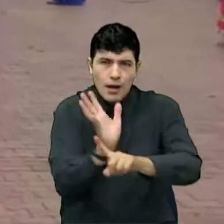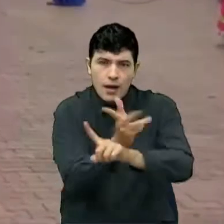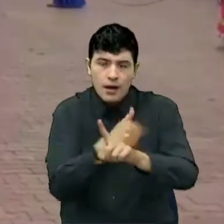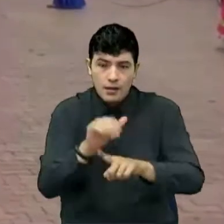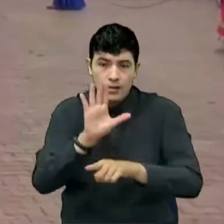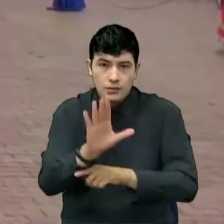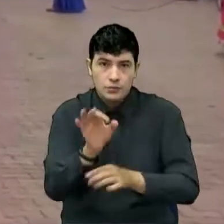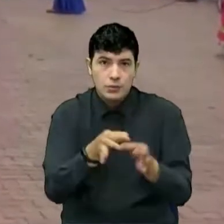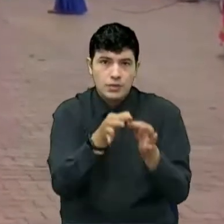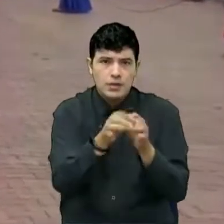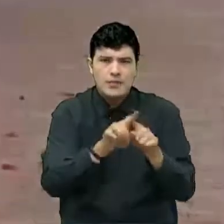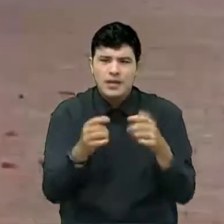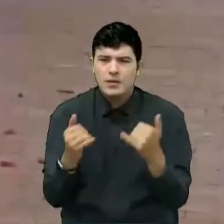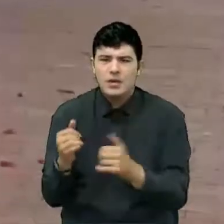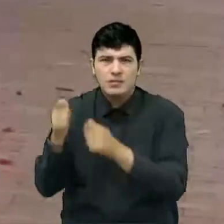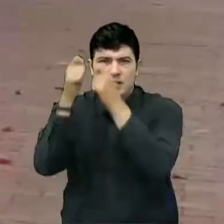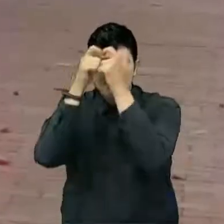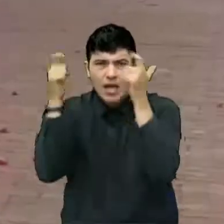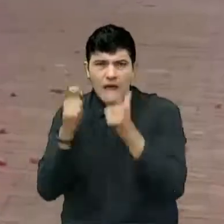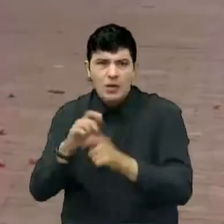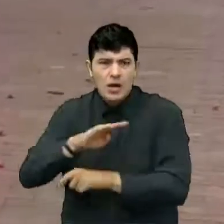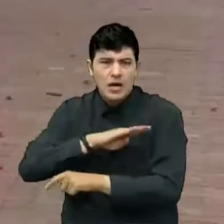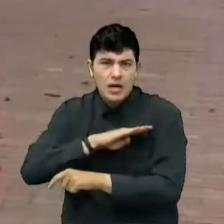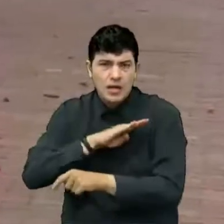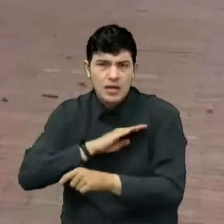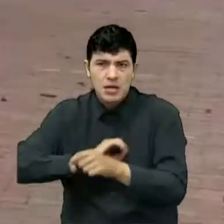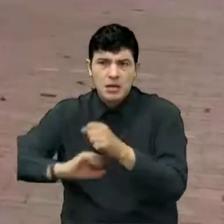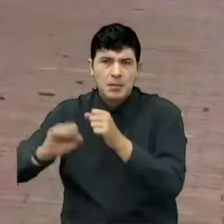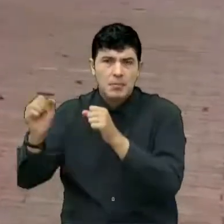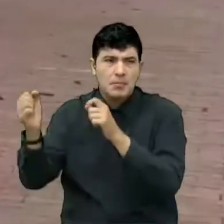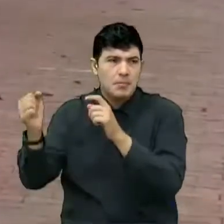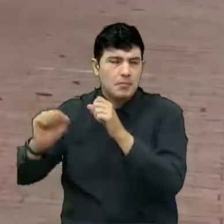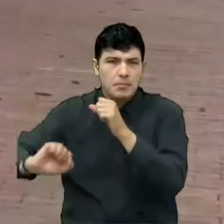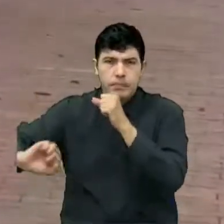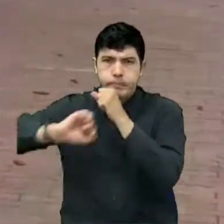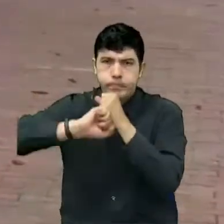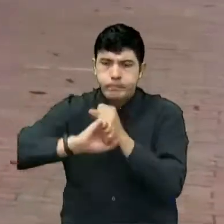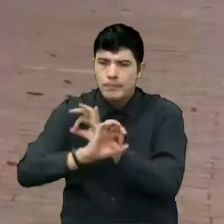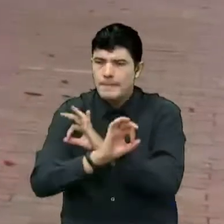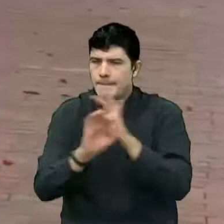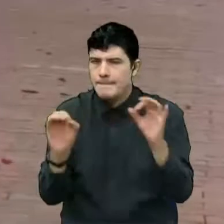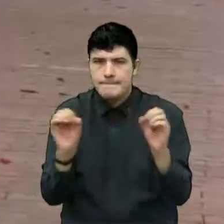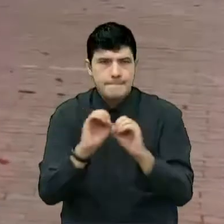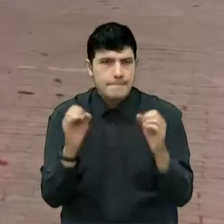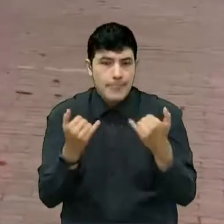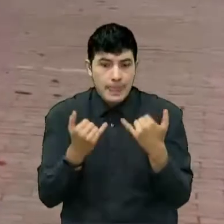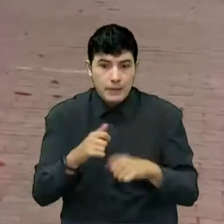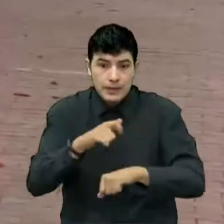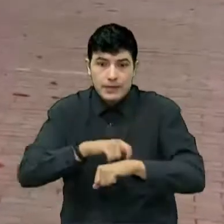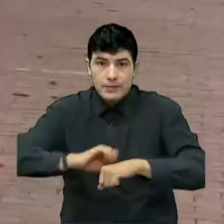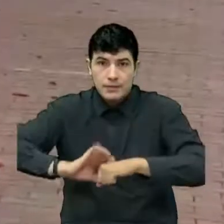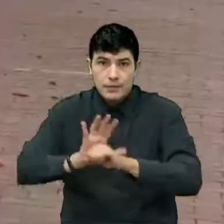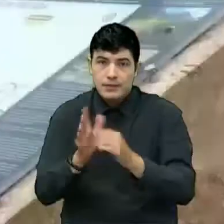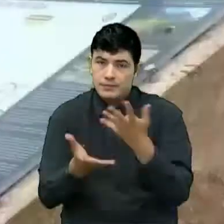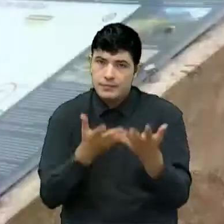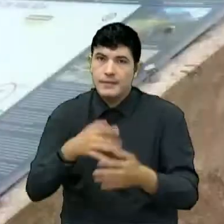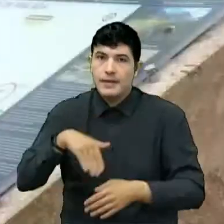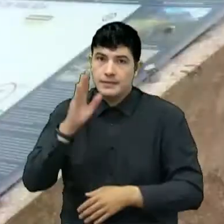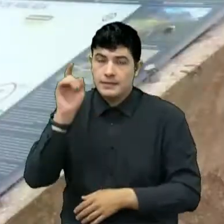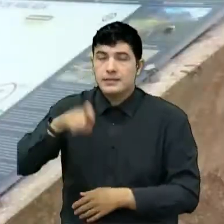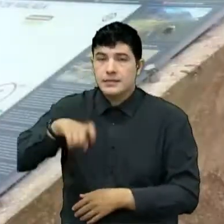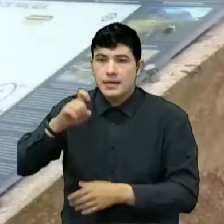abandonados estado que no les ha brindado ningún tipo de ayuda que tanto lo necesitan en esta época de pandemia